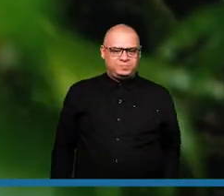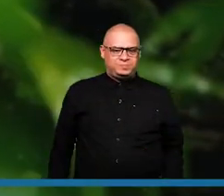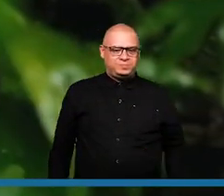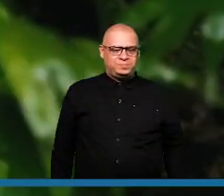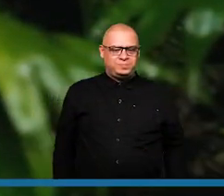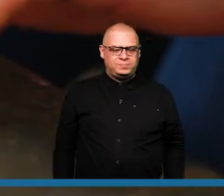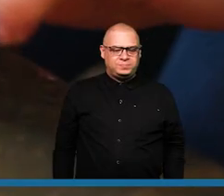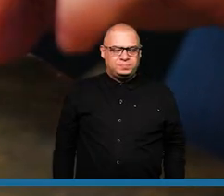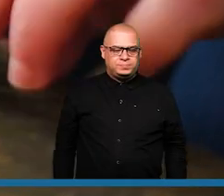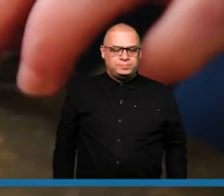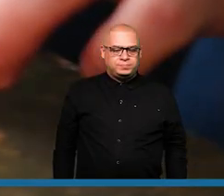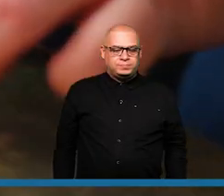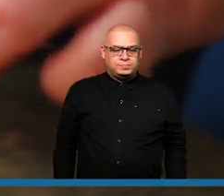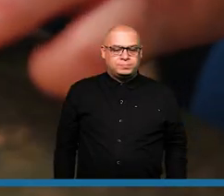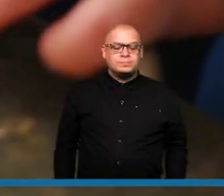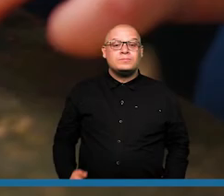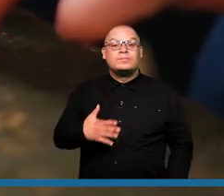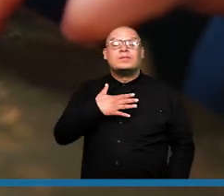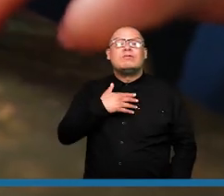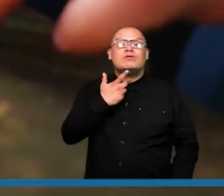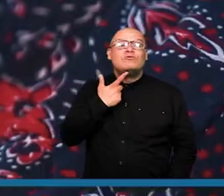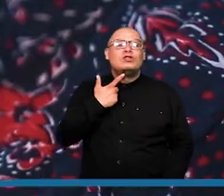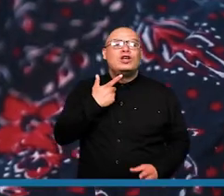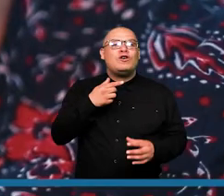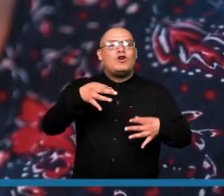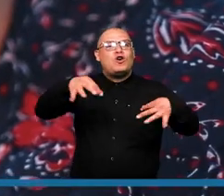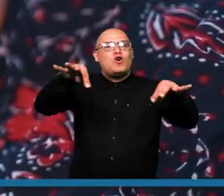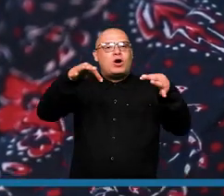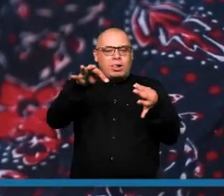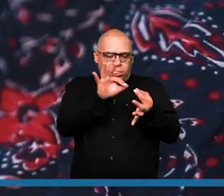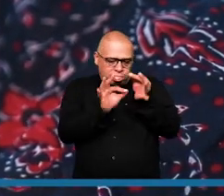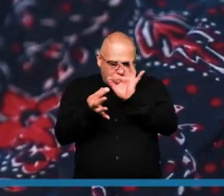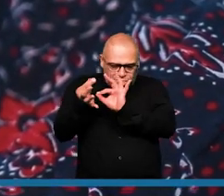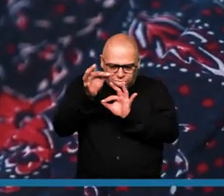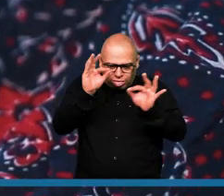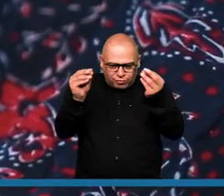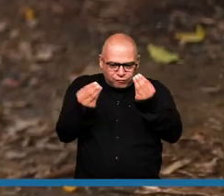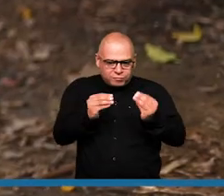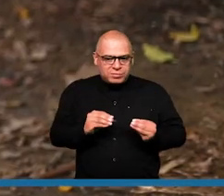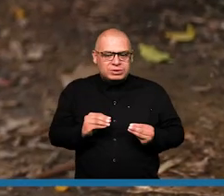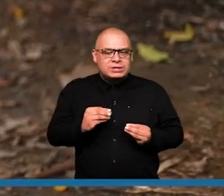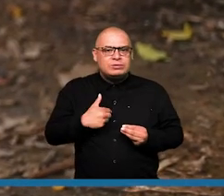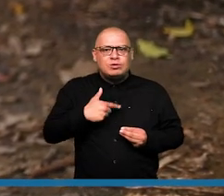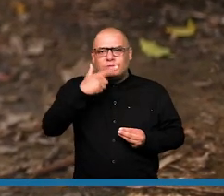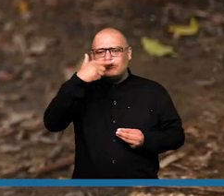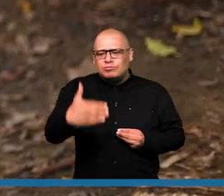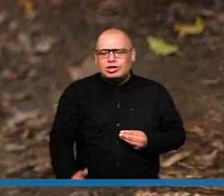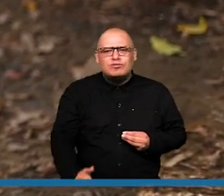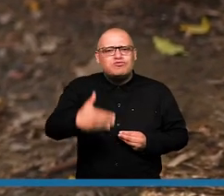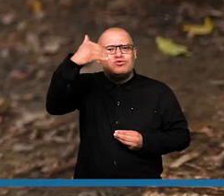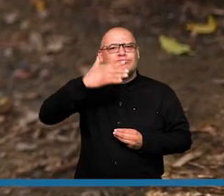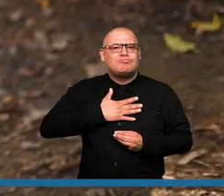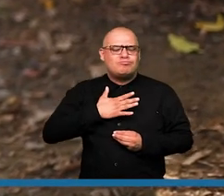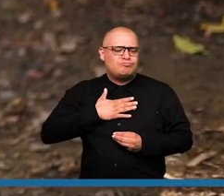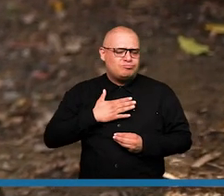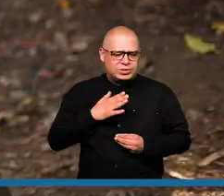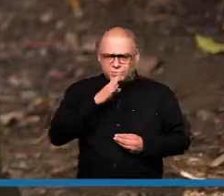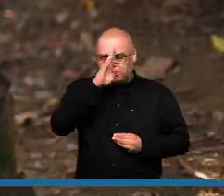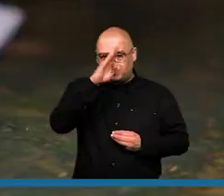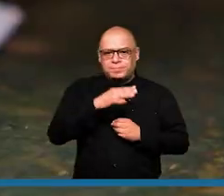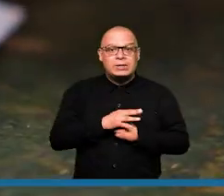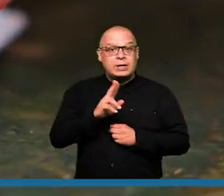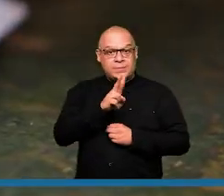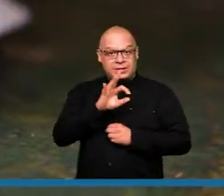Yo he tenido el origami presente hace muchos años, o sea, desde la infancia siempre ha estado el origami presente. Pero hace